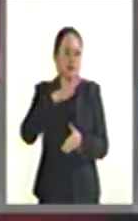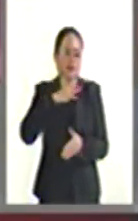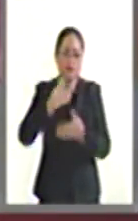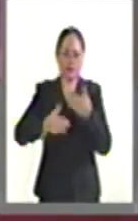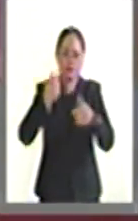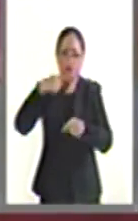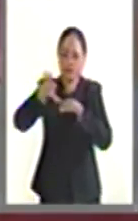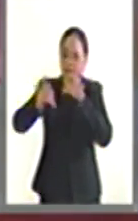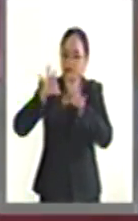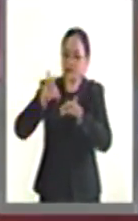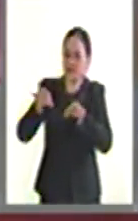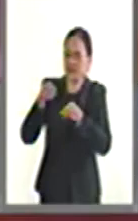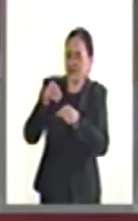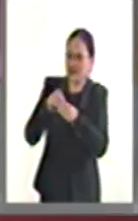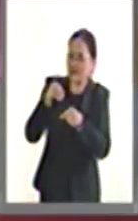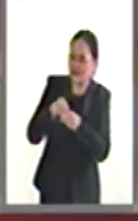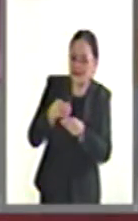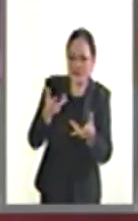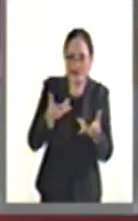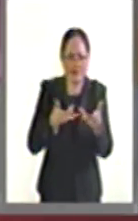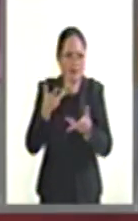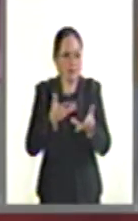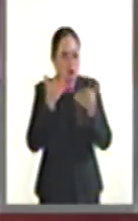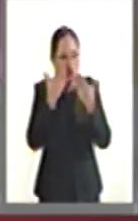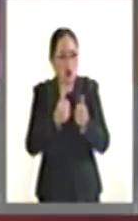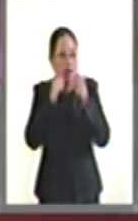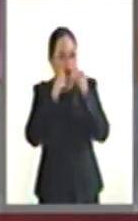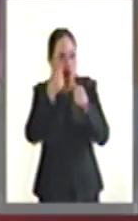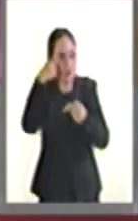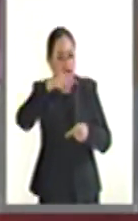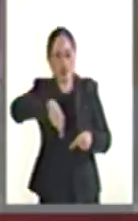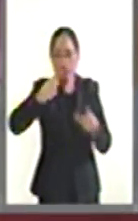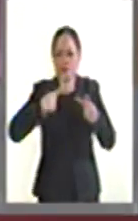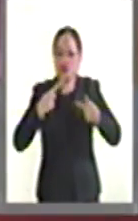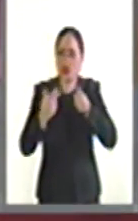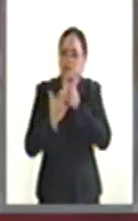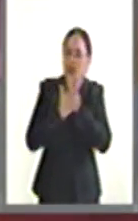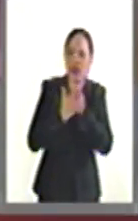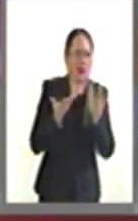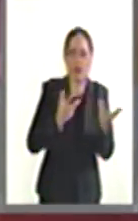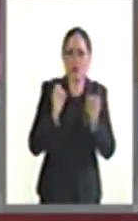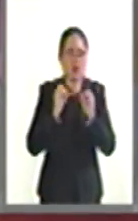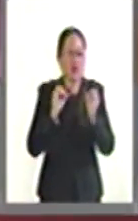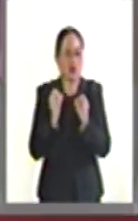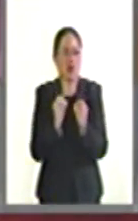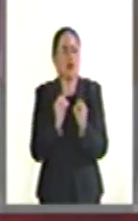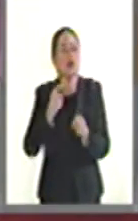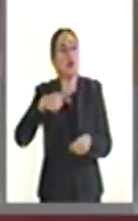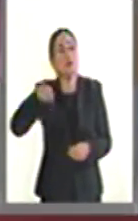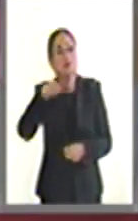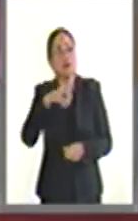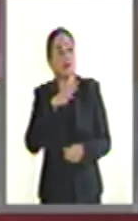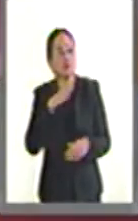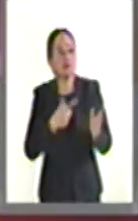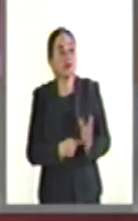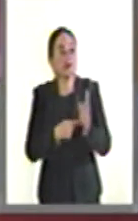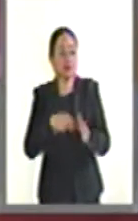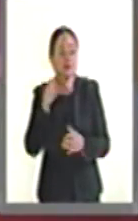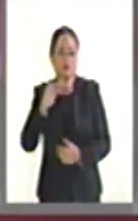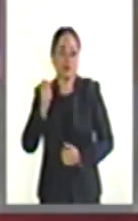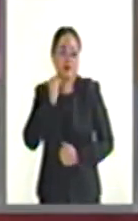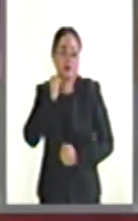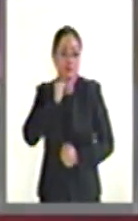selección anacrónico que no atiende a las demandas sociales, y muestra de ello es que el propio Senado